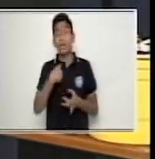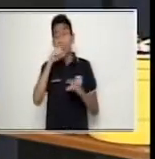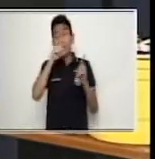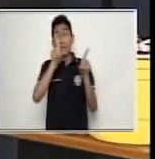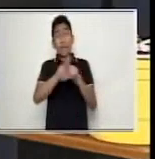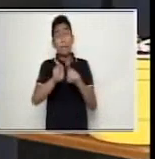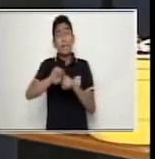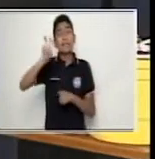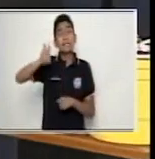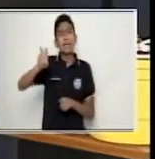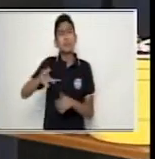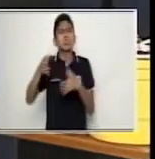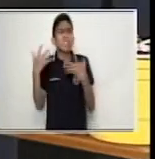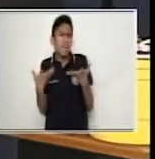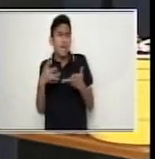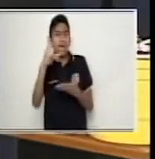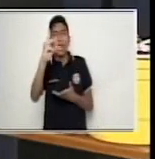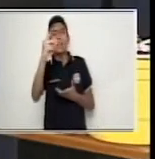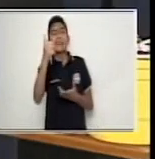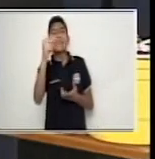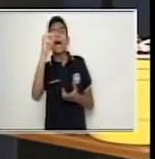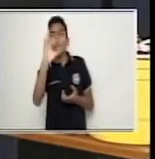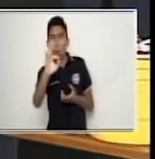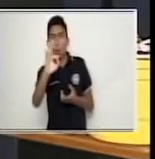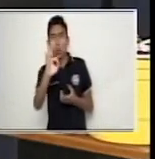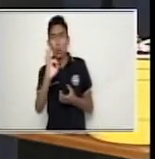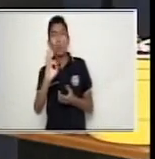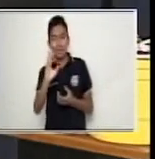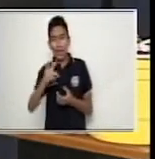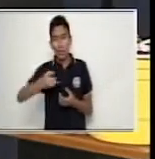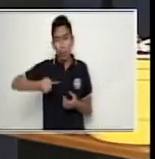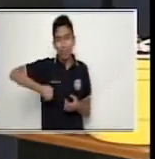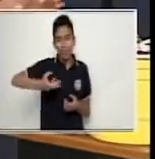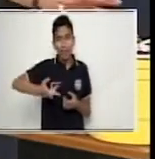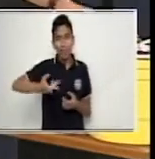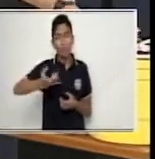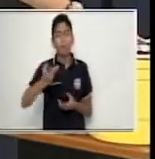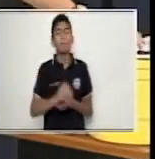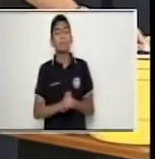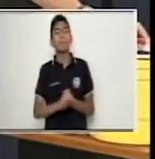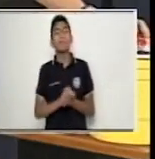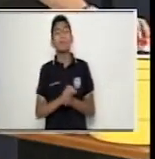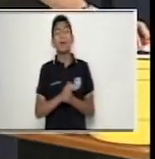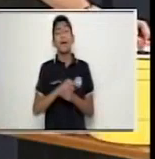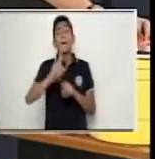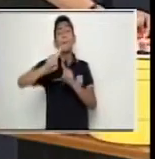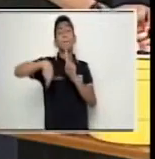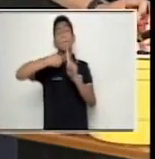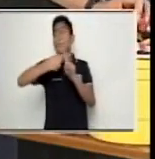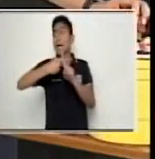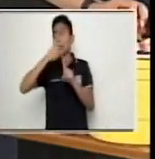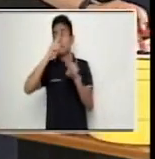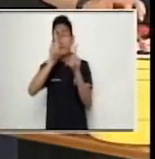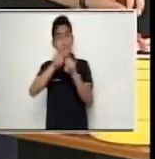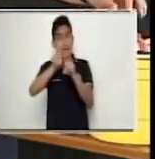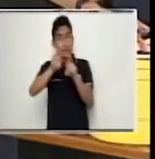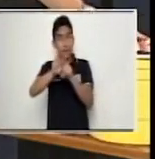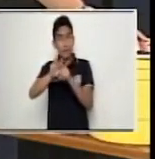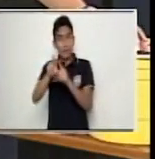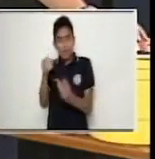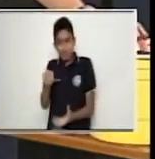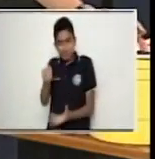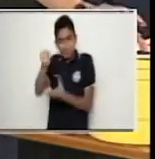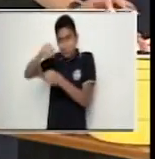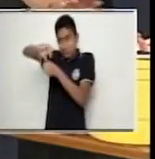Necesitamos un dado o cualquier tipo de dado que tú tengas en tu casa. Y también tapones.